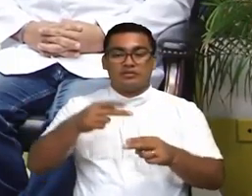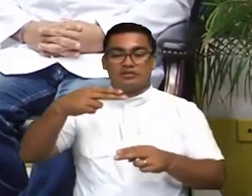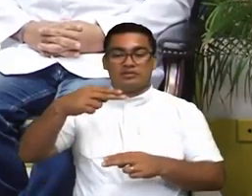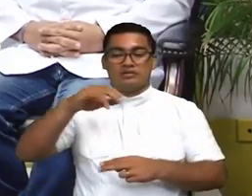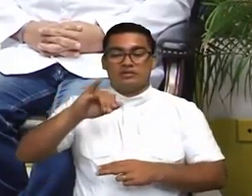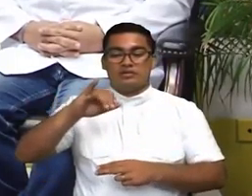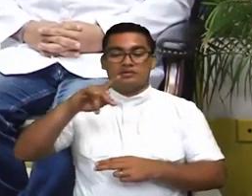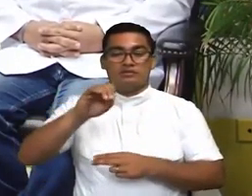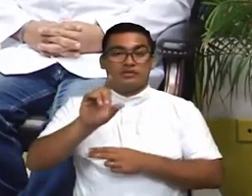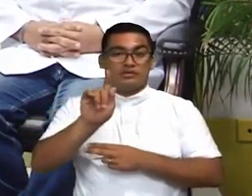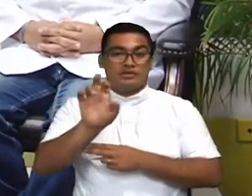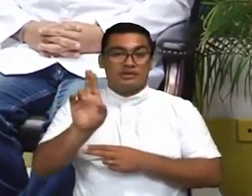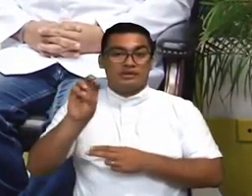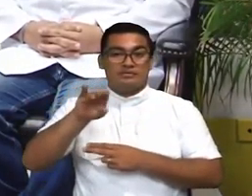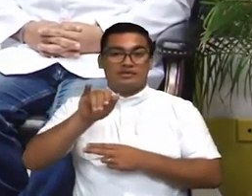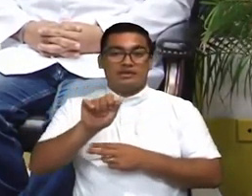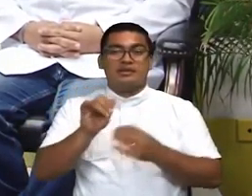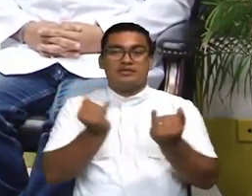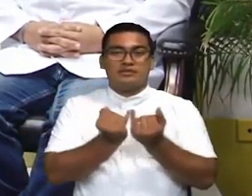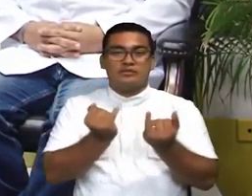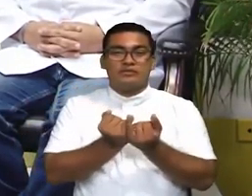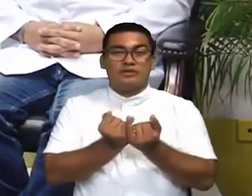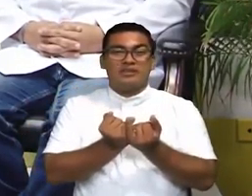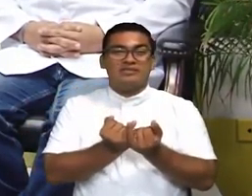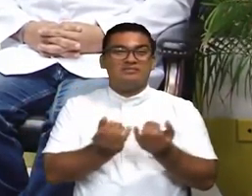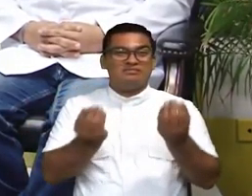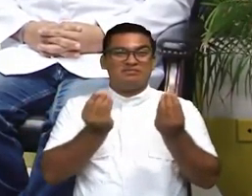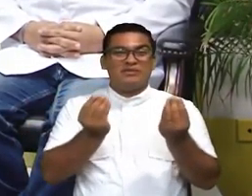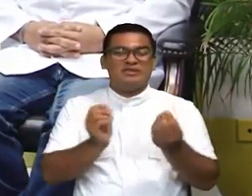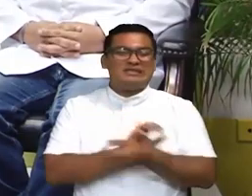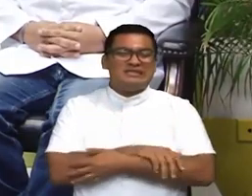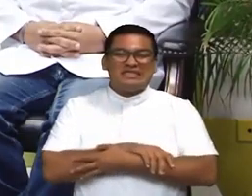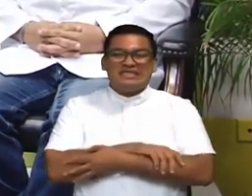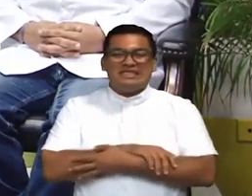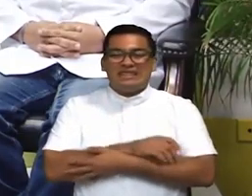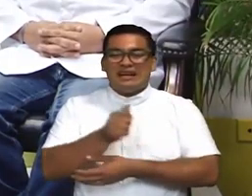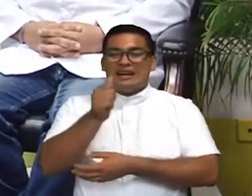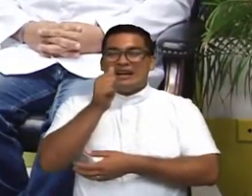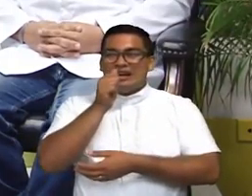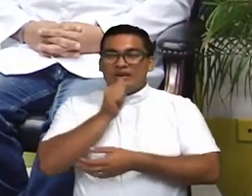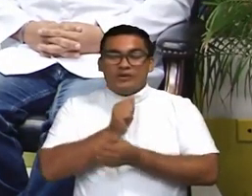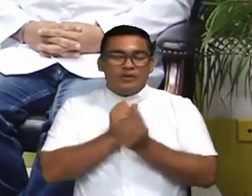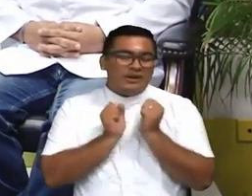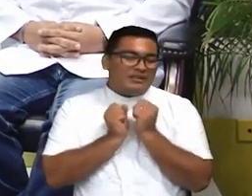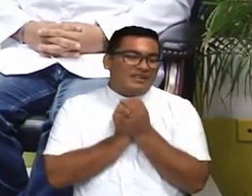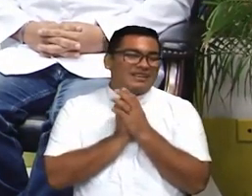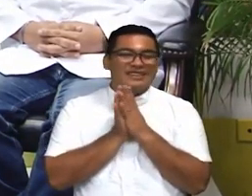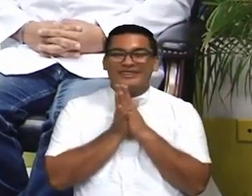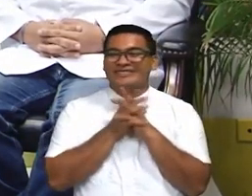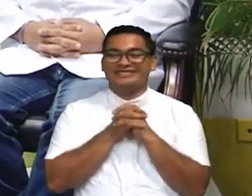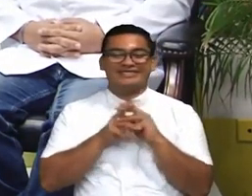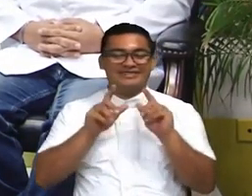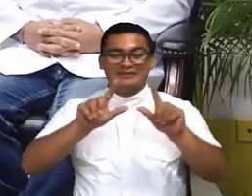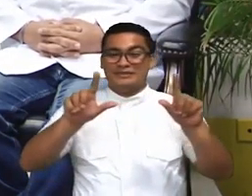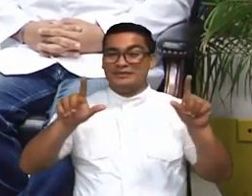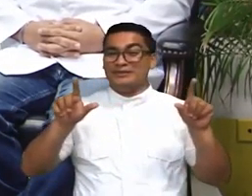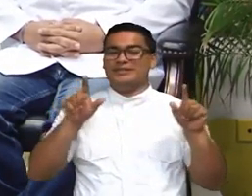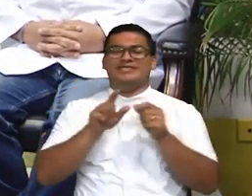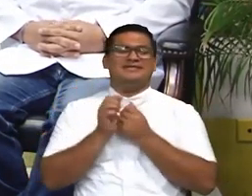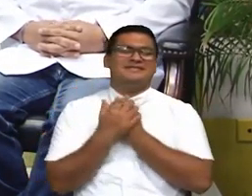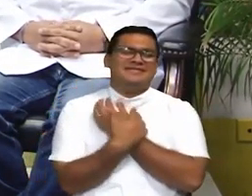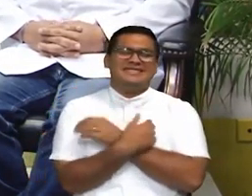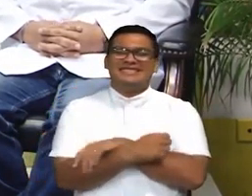hipotermia, que se produce por estar muy expuesto al agua o incluso a los lugares fríos.